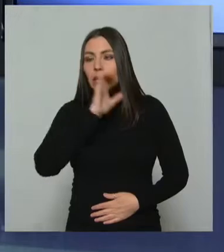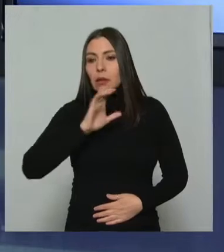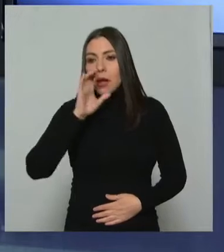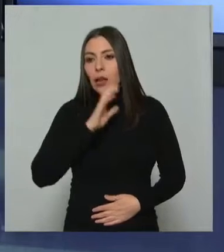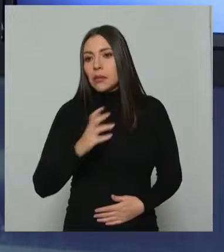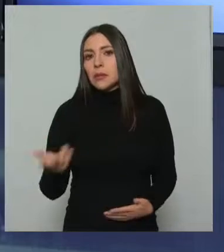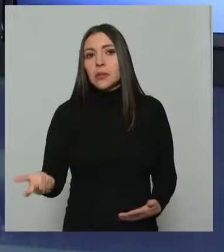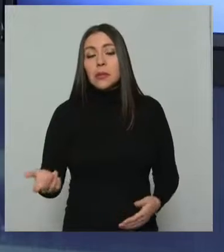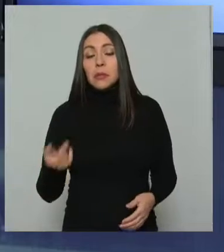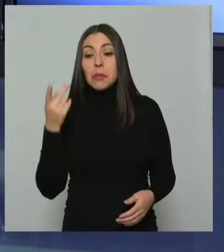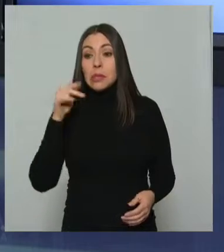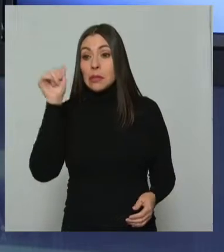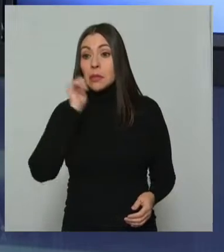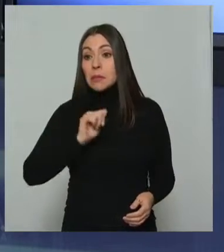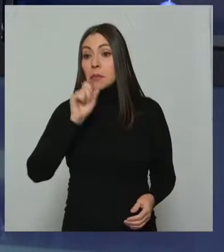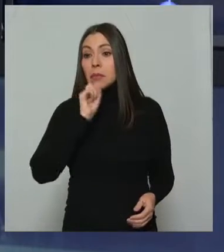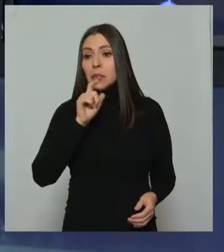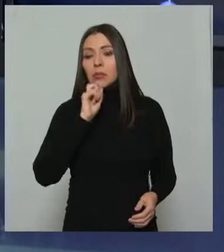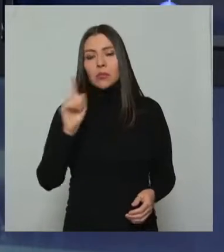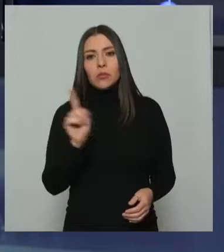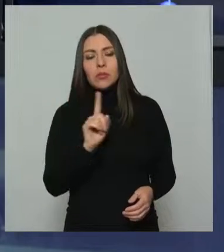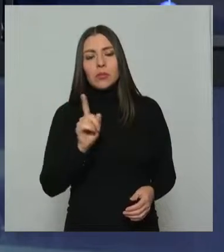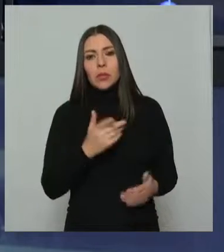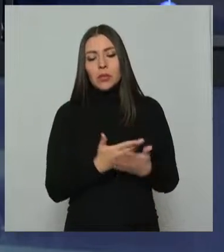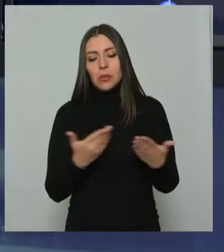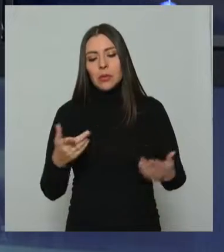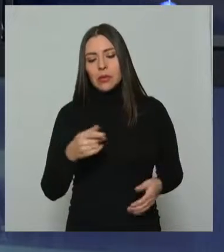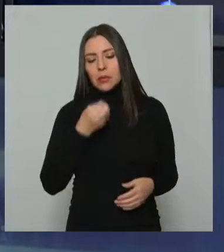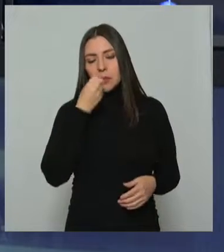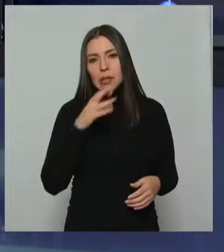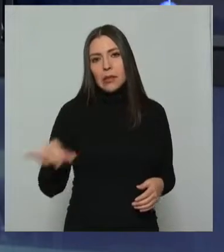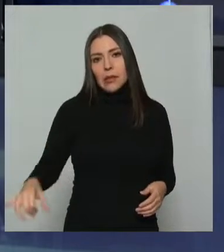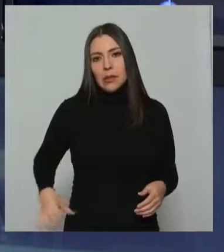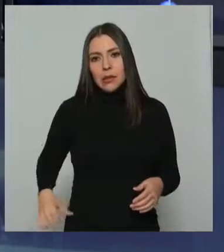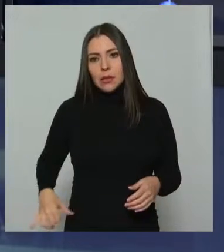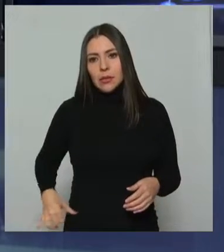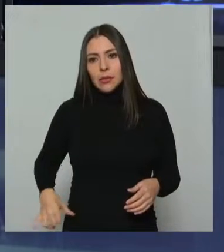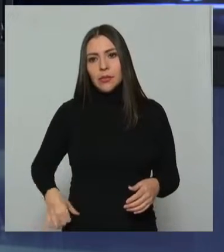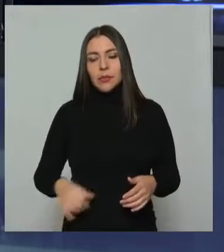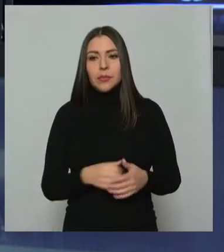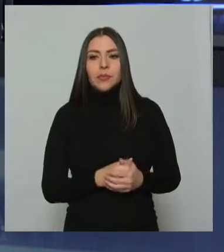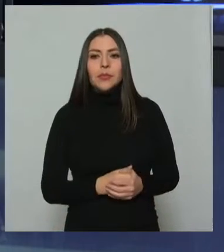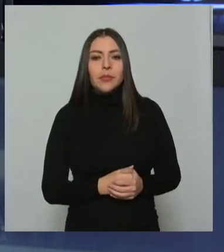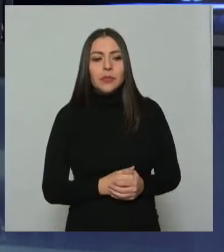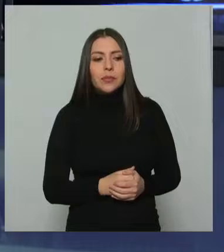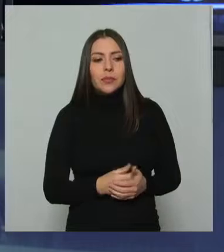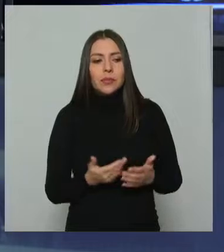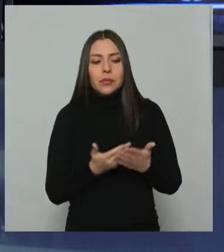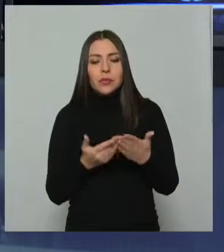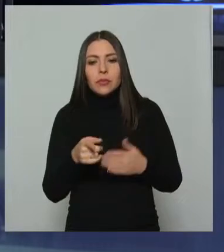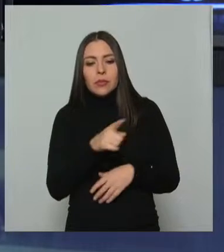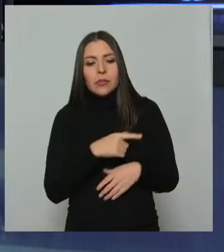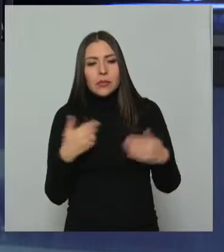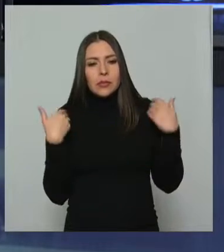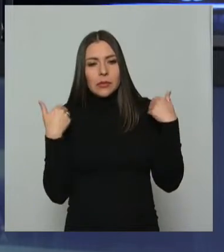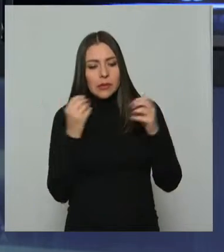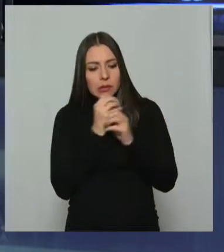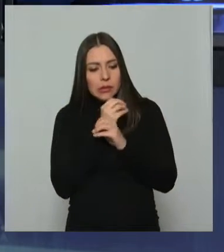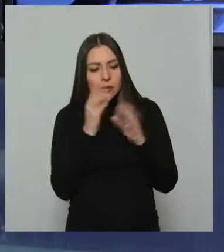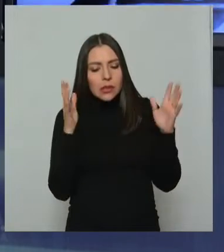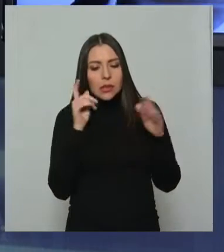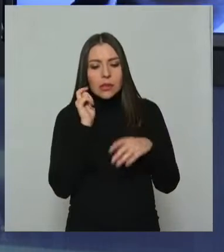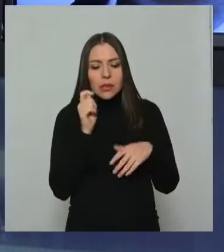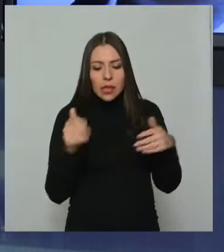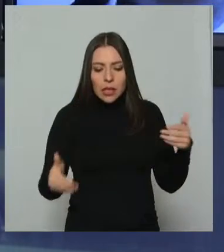no siempre son los mismos y esto es más interesante todavía para tener una visión del teatro que se hace en